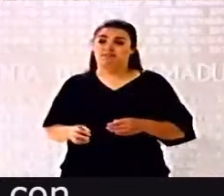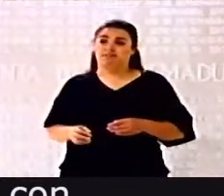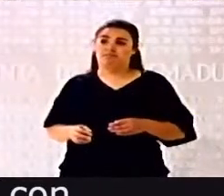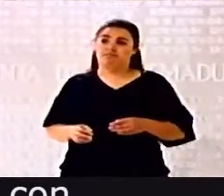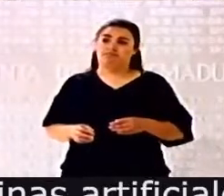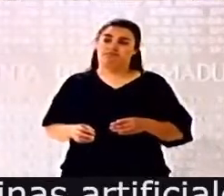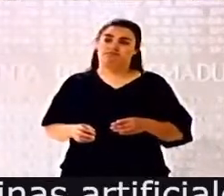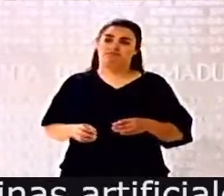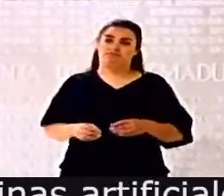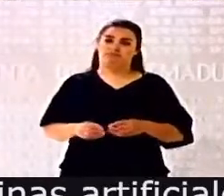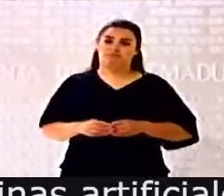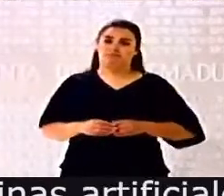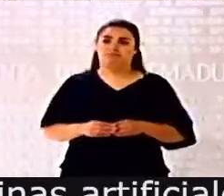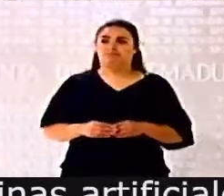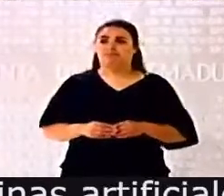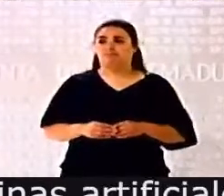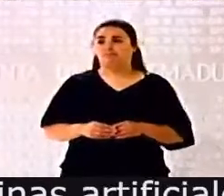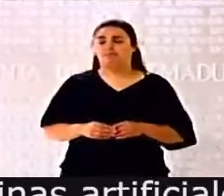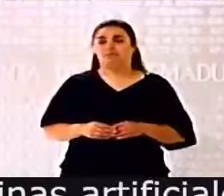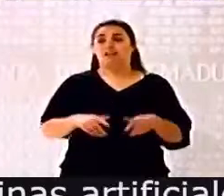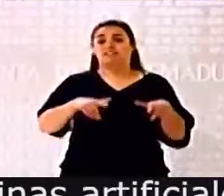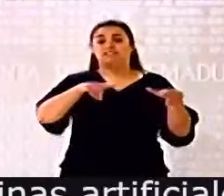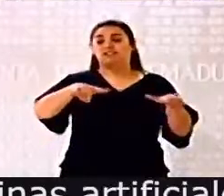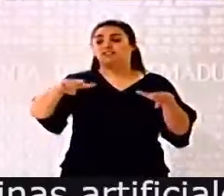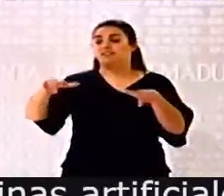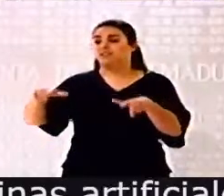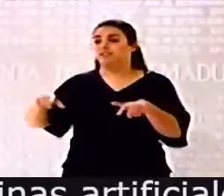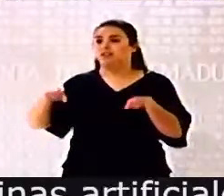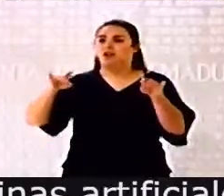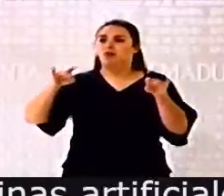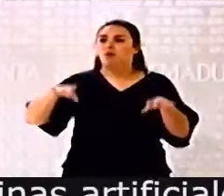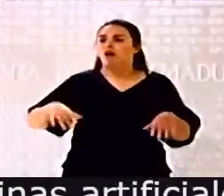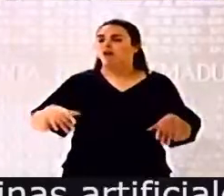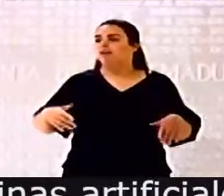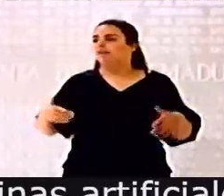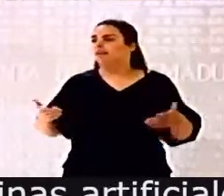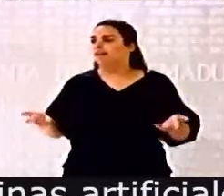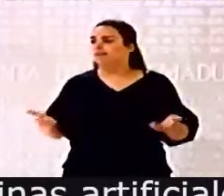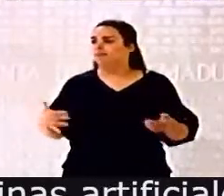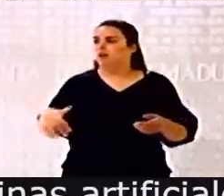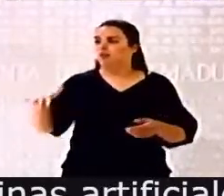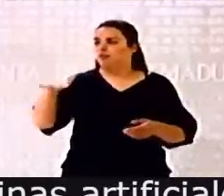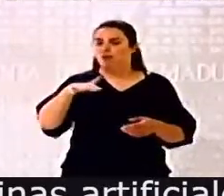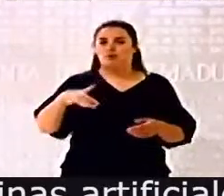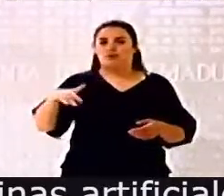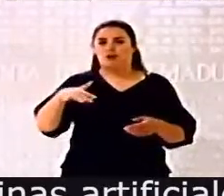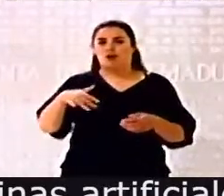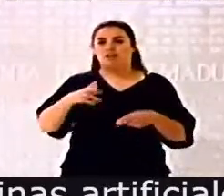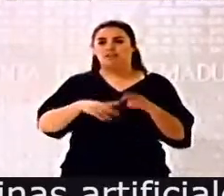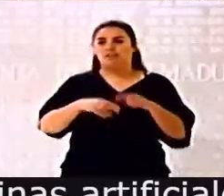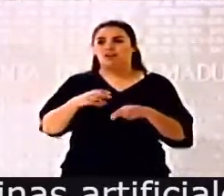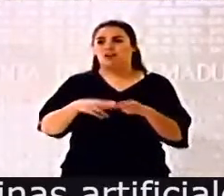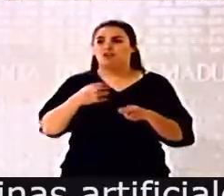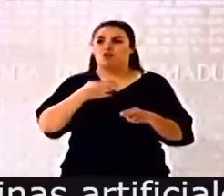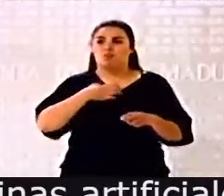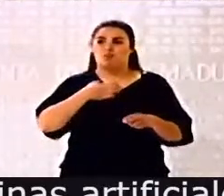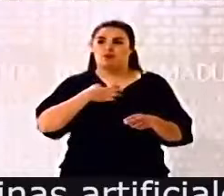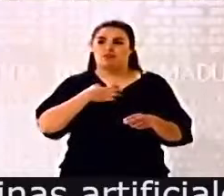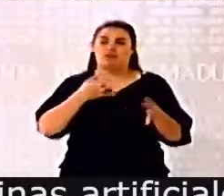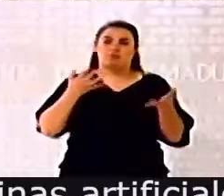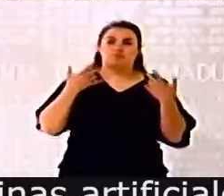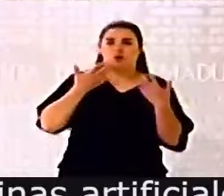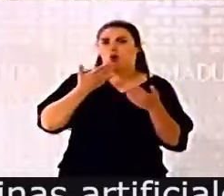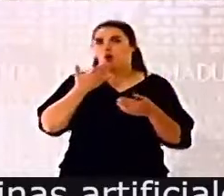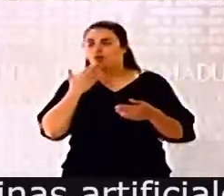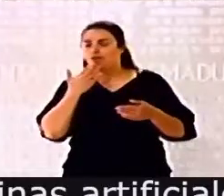no se puedan poner la señalética que se puede poner en las piscinas artificiales, en las piscinas de recreo o de